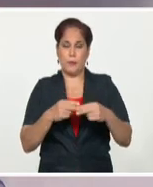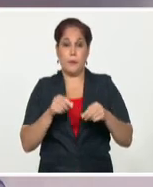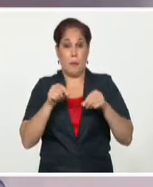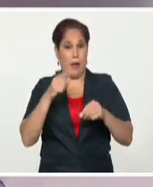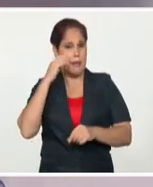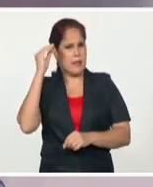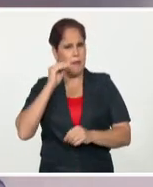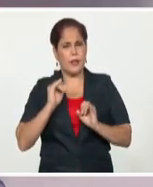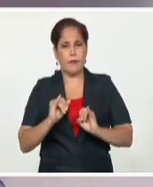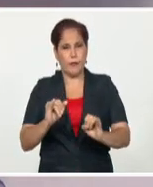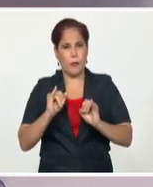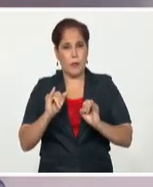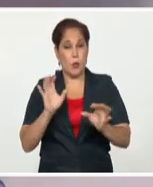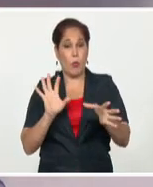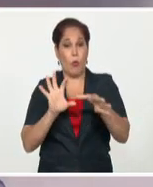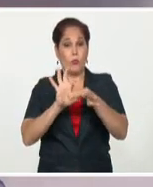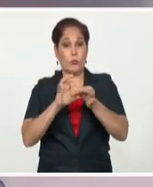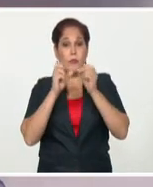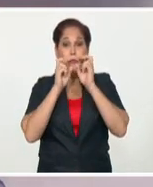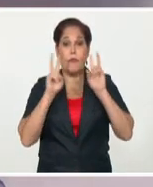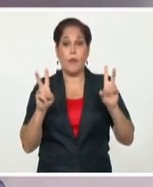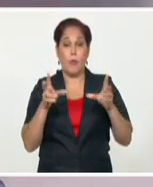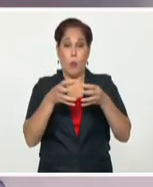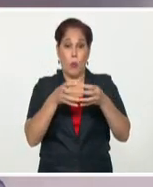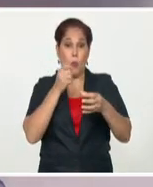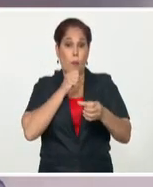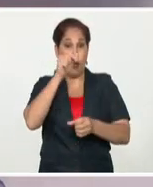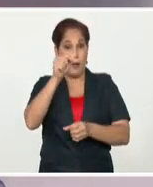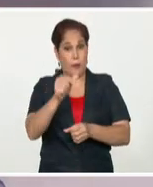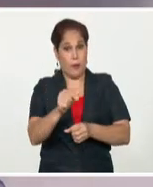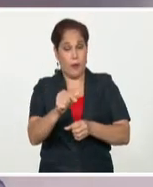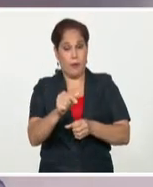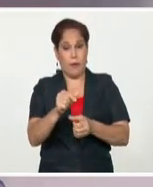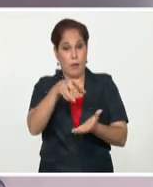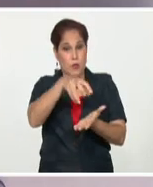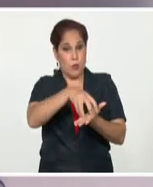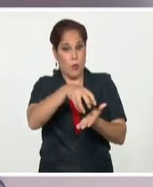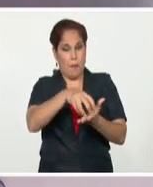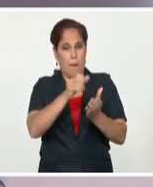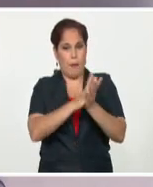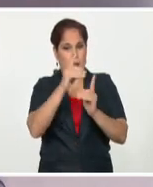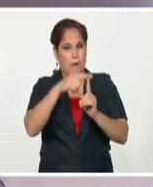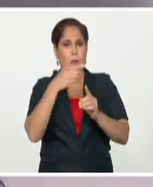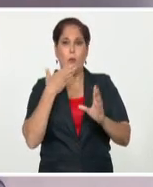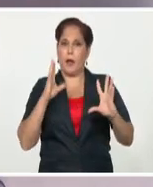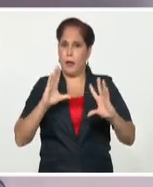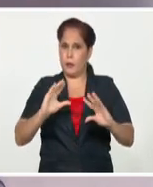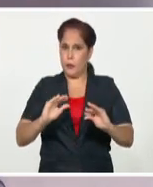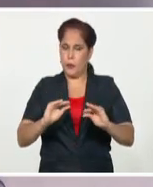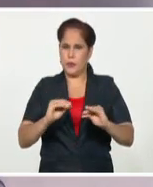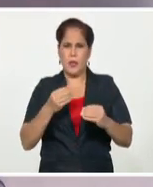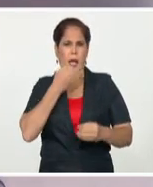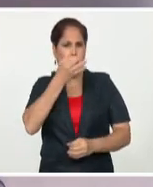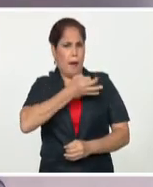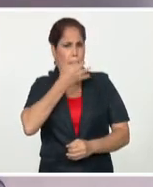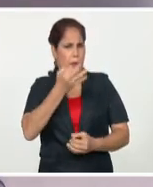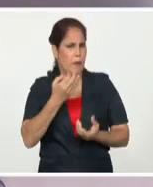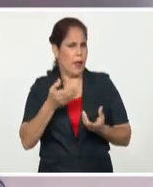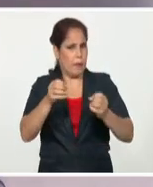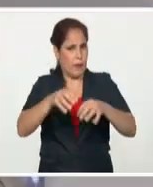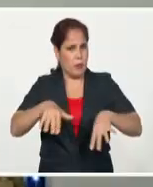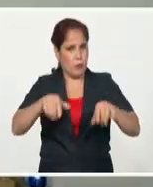conocer detalles, hacemos contacto en vivo con el colega Alejandro Castellanos desde la ciudad de Los Puentes. Buenas noches, Alejandro. Cuéntanos qué sucedió en